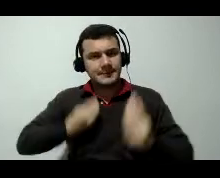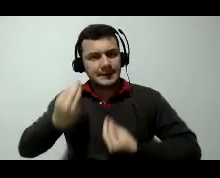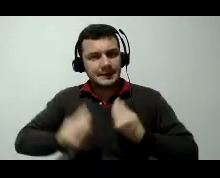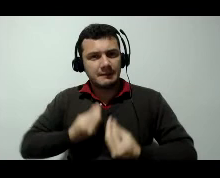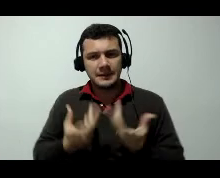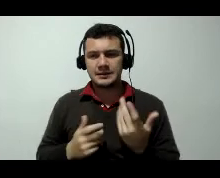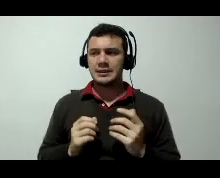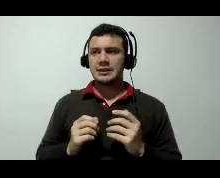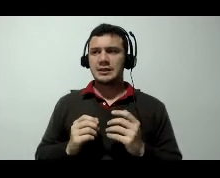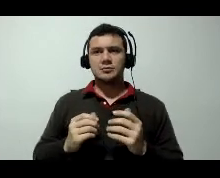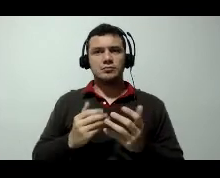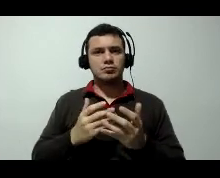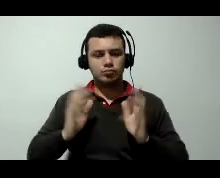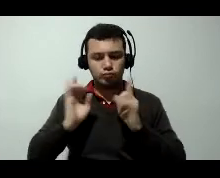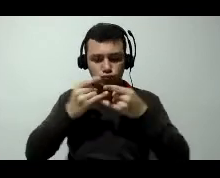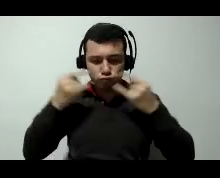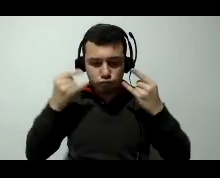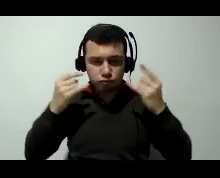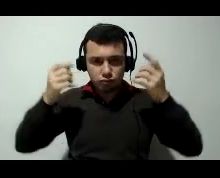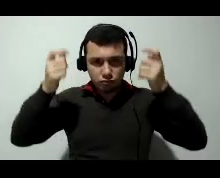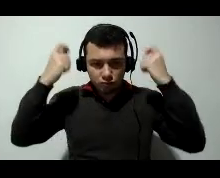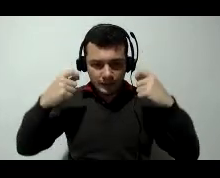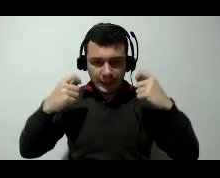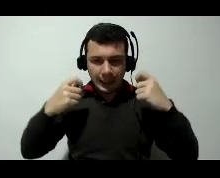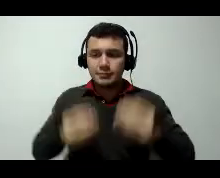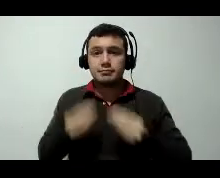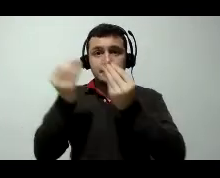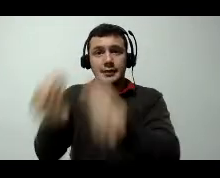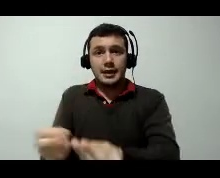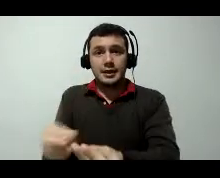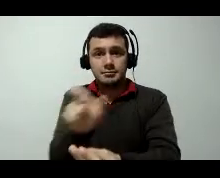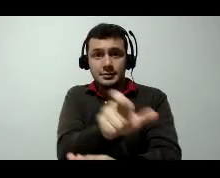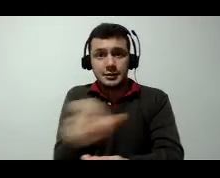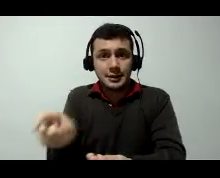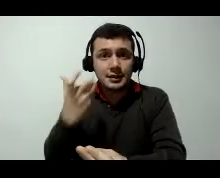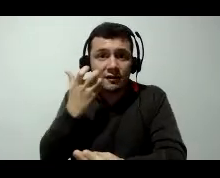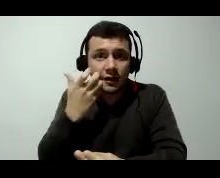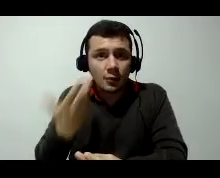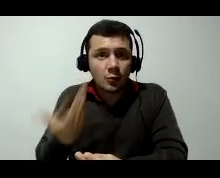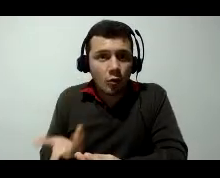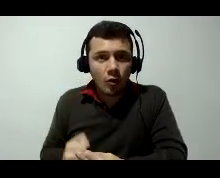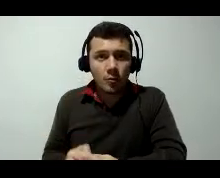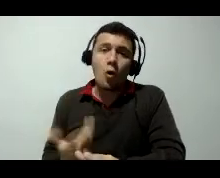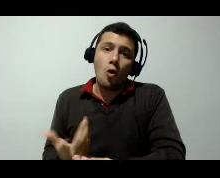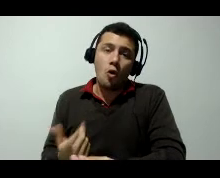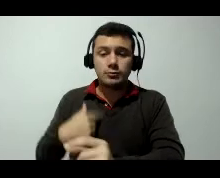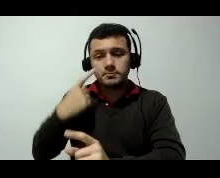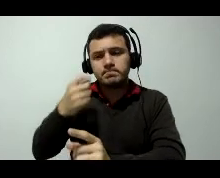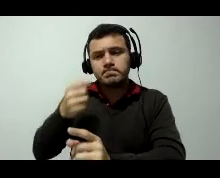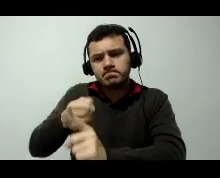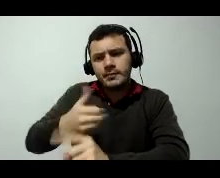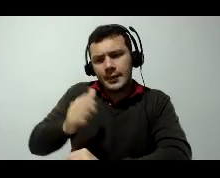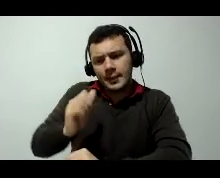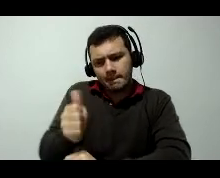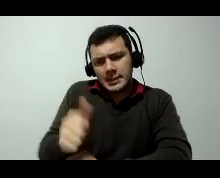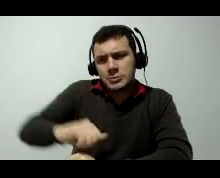protección personal para esa comunidad de pacientes que estén ahí, si les voy a reforzar que traigan sus elementos de protección personal,